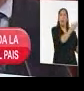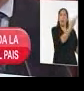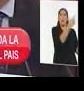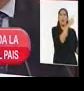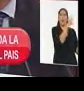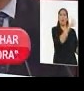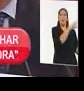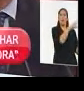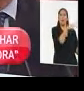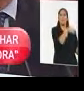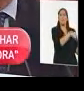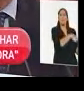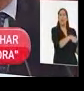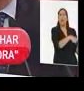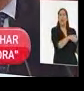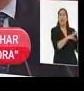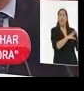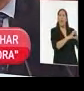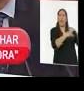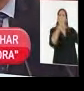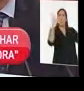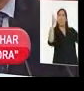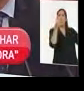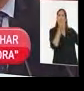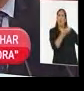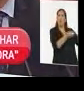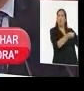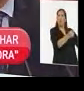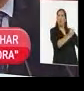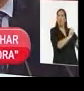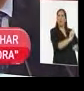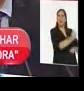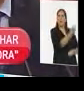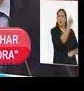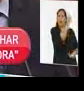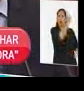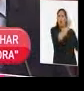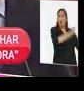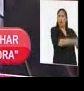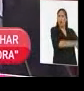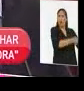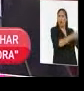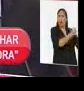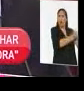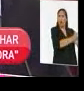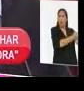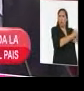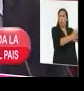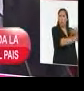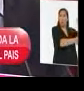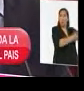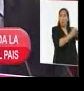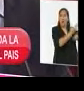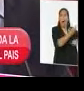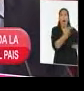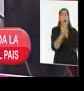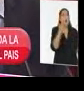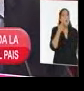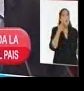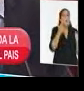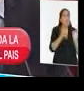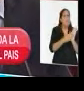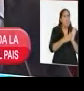veíamos ahí, el presidente, que es una persona tranquila, cordial, su discurso lo fue, pero no perdió la oportunidad